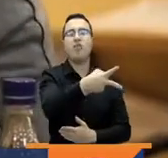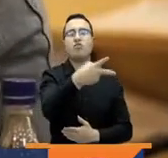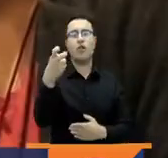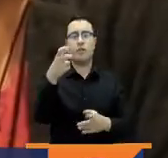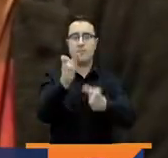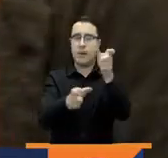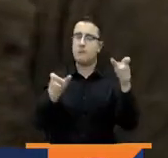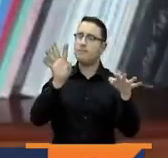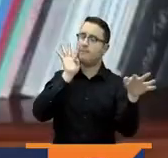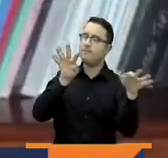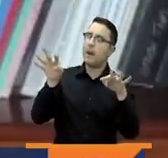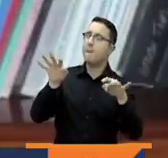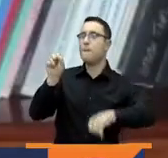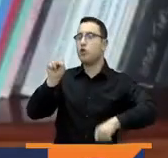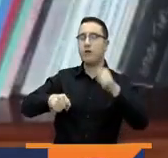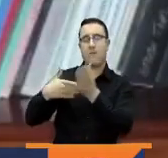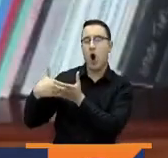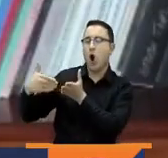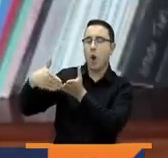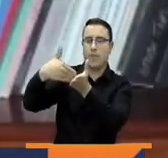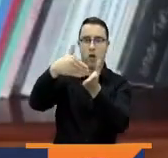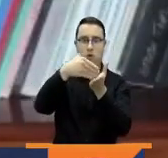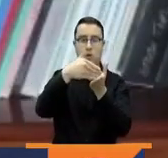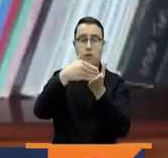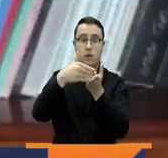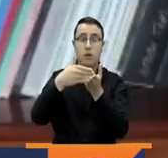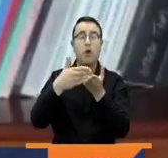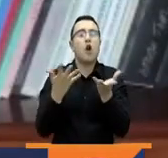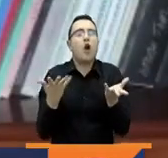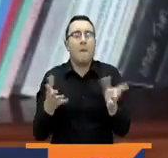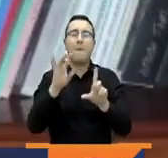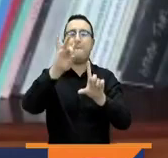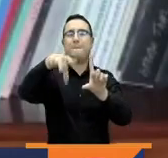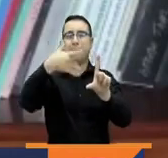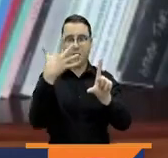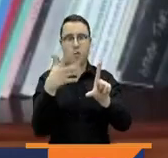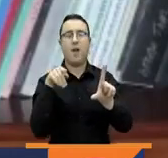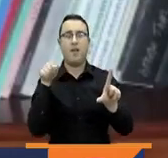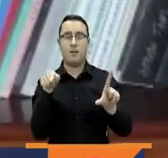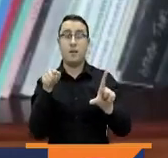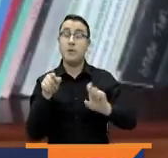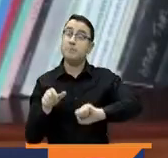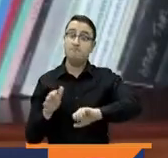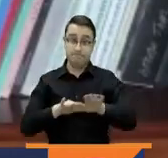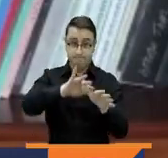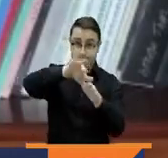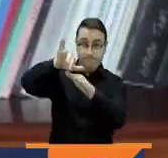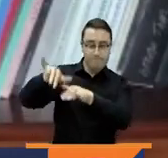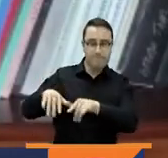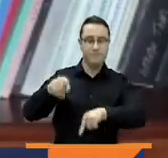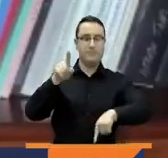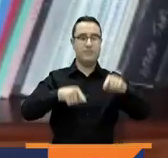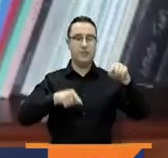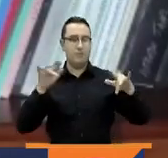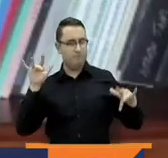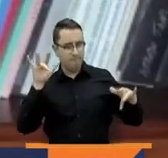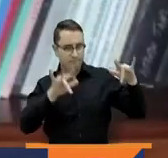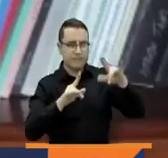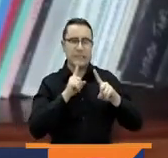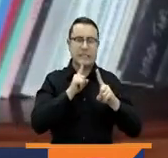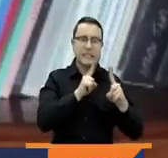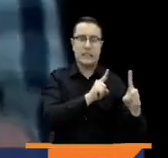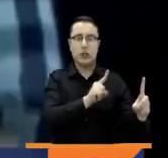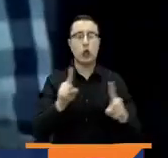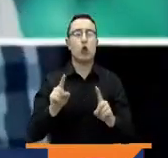compradores potenciales. Estas se realizarán de manera virtual, mientras que las presentaciones y charlas se realizarán en